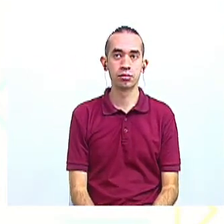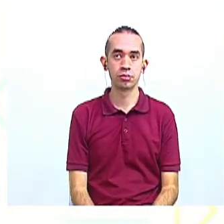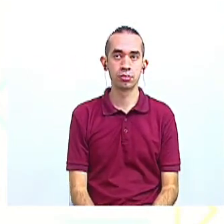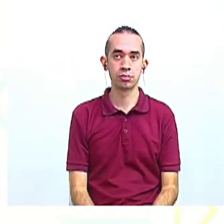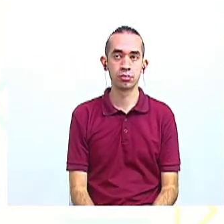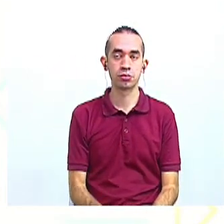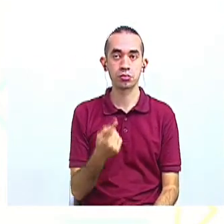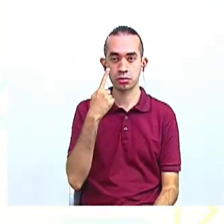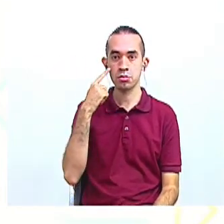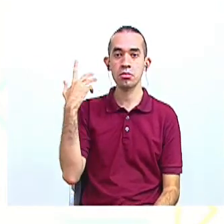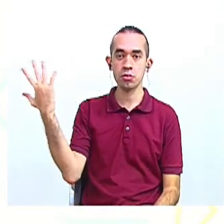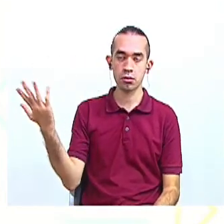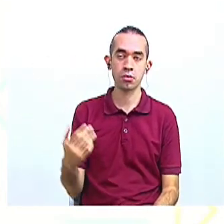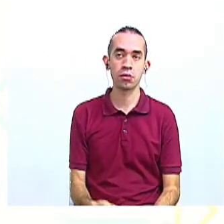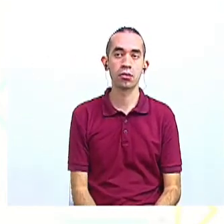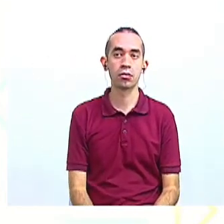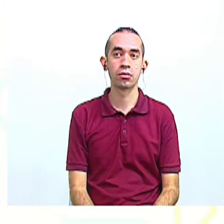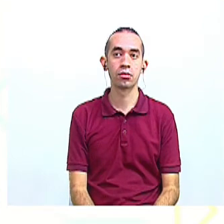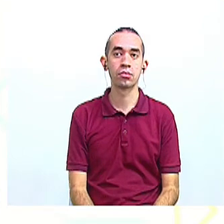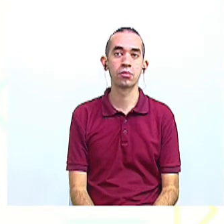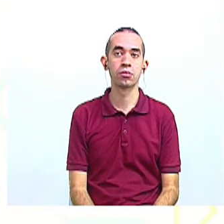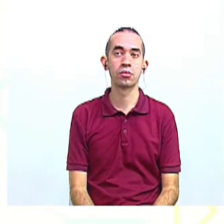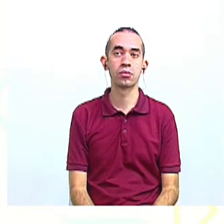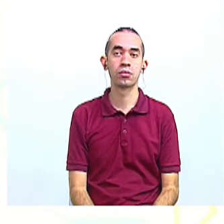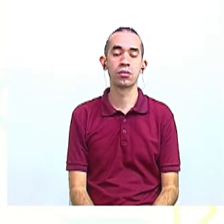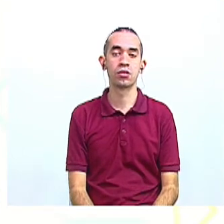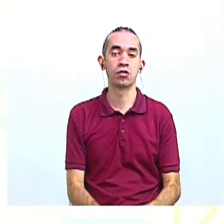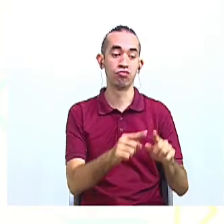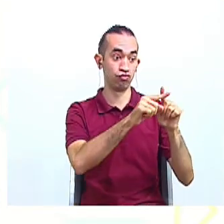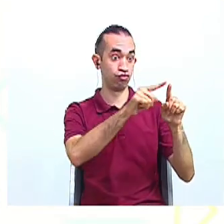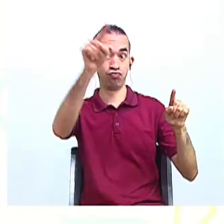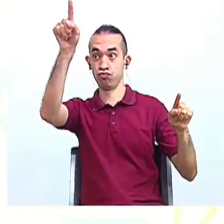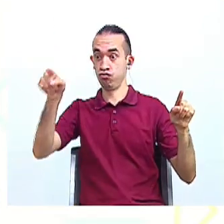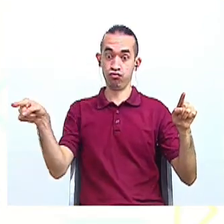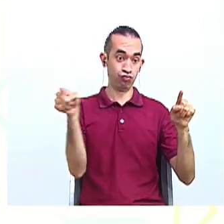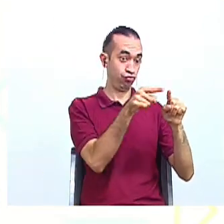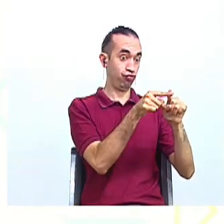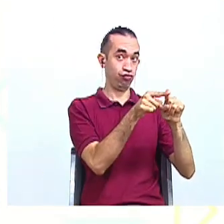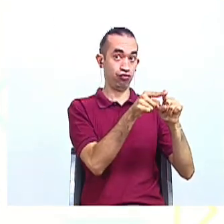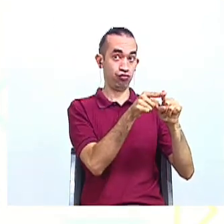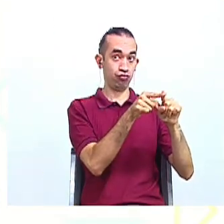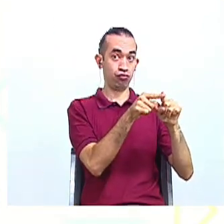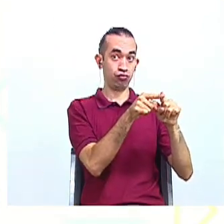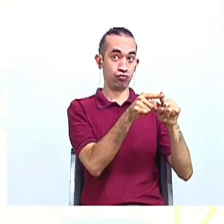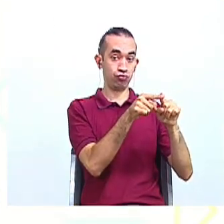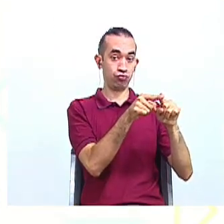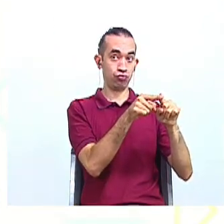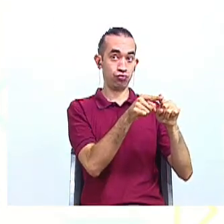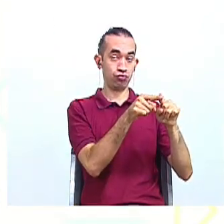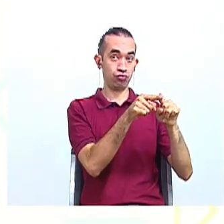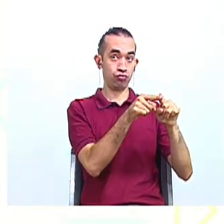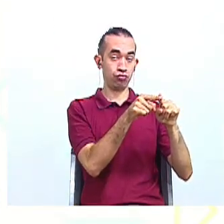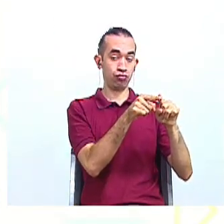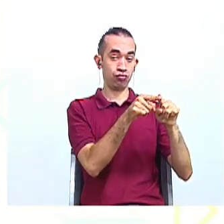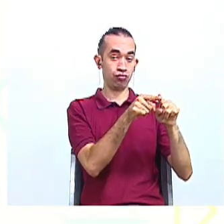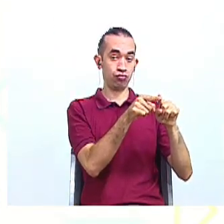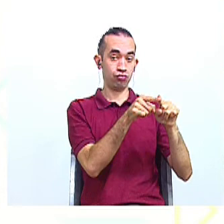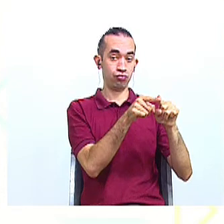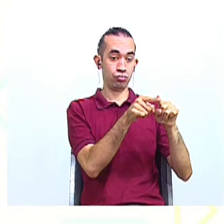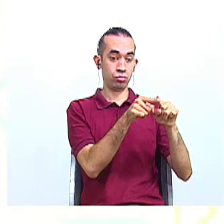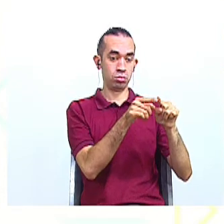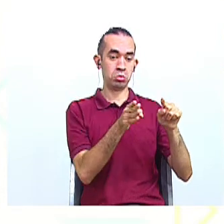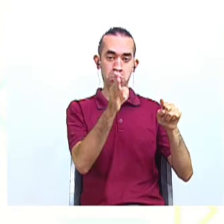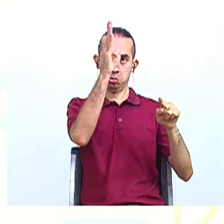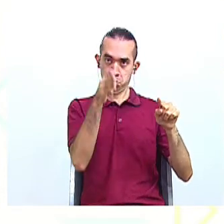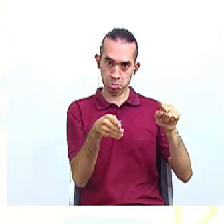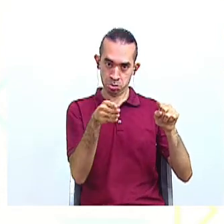En nuestro caso, vamos a ver un triángulo que se forma y dentro de